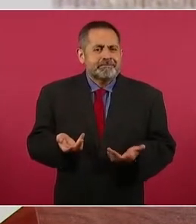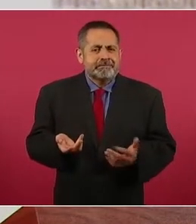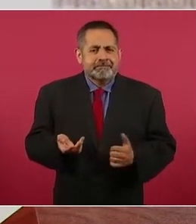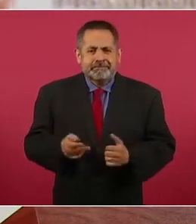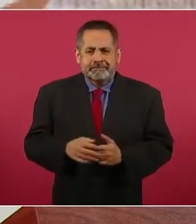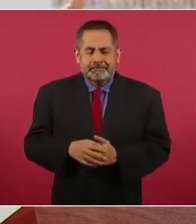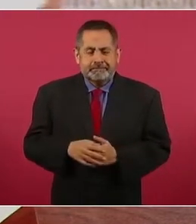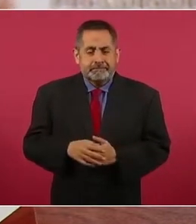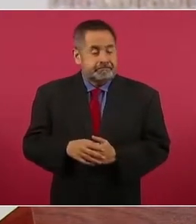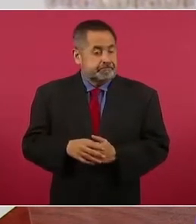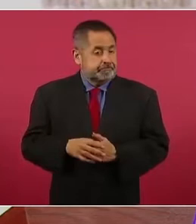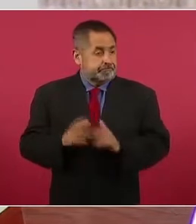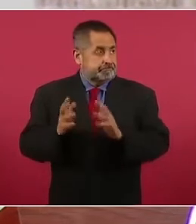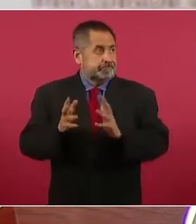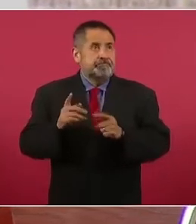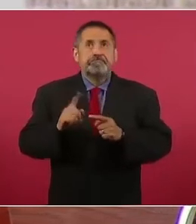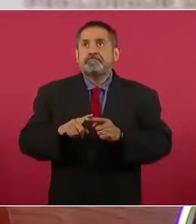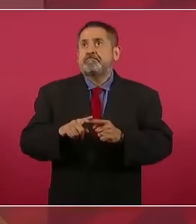O